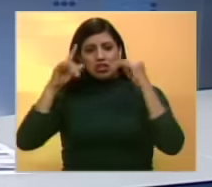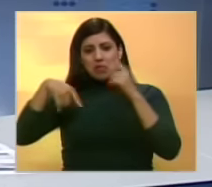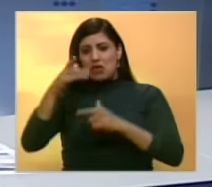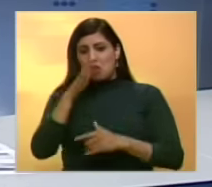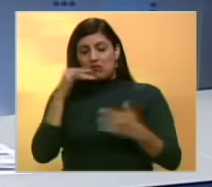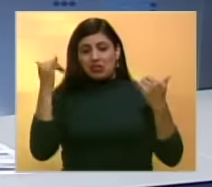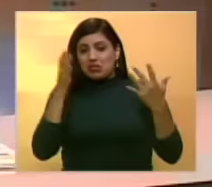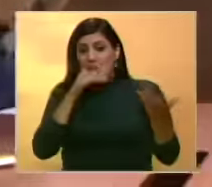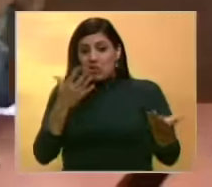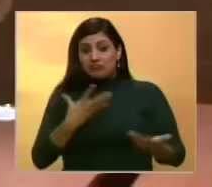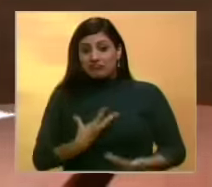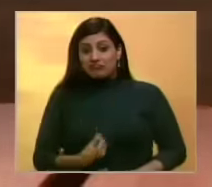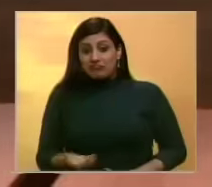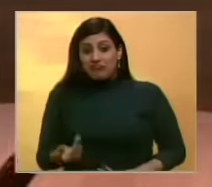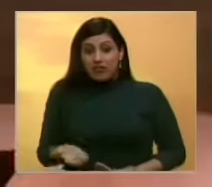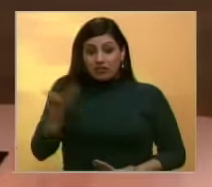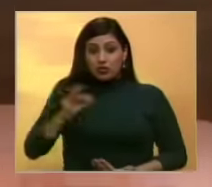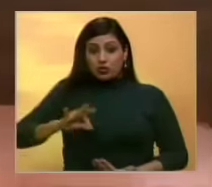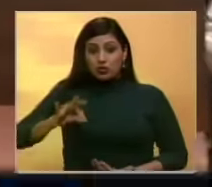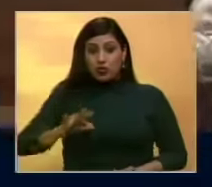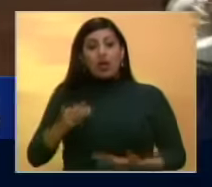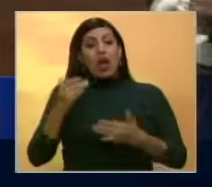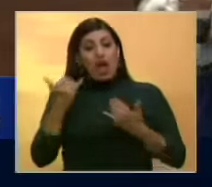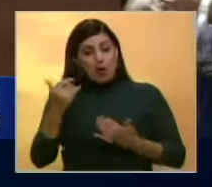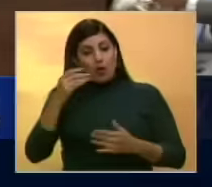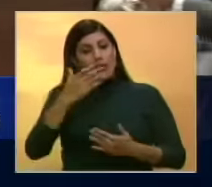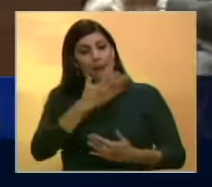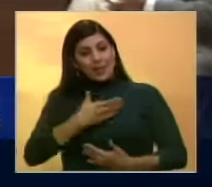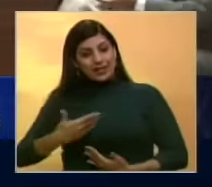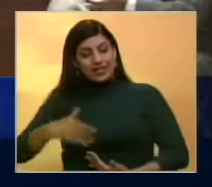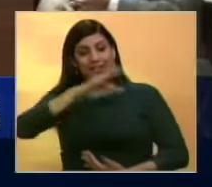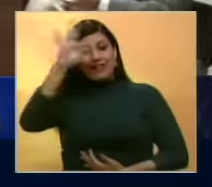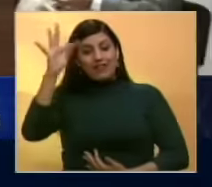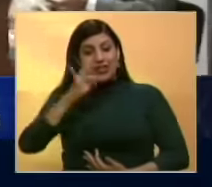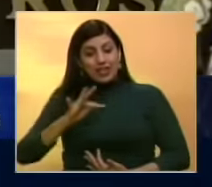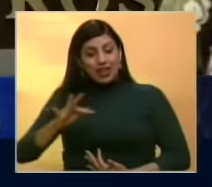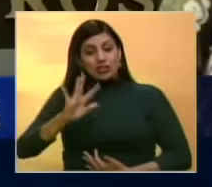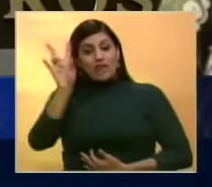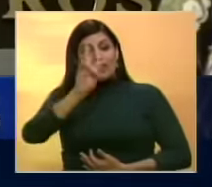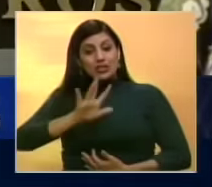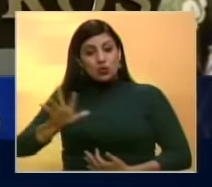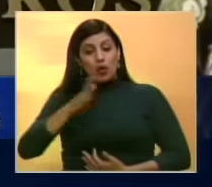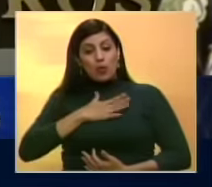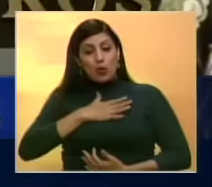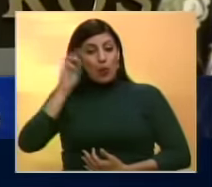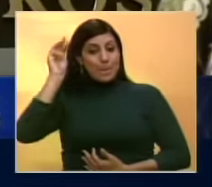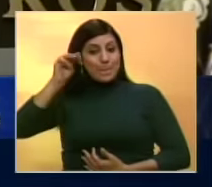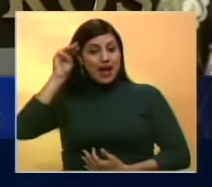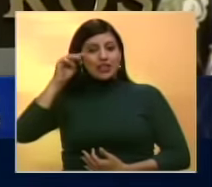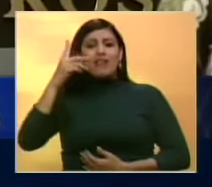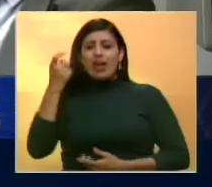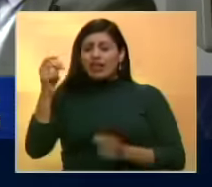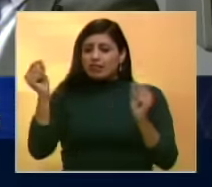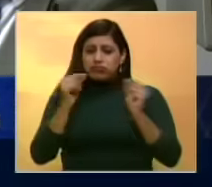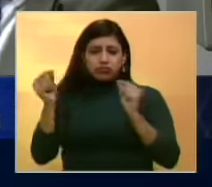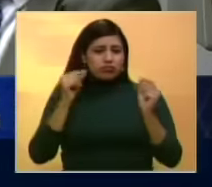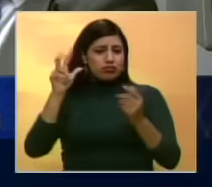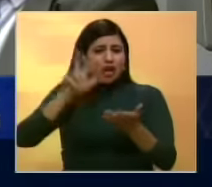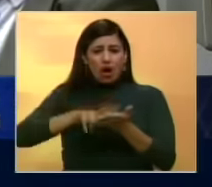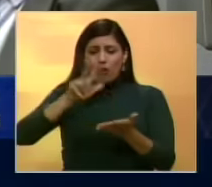del maestro presidente de la federación venezolana de maestros dijo en rueda de prensa que siguen exigiendo la discusión y aprobación de